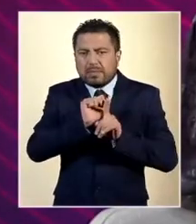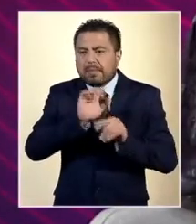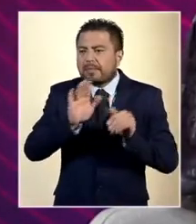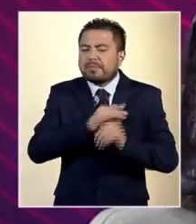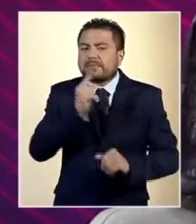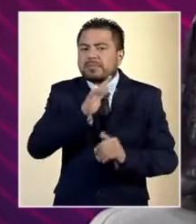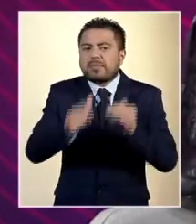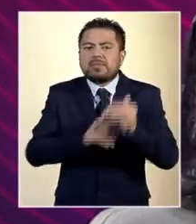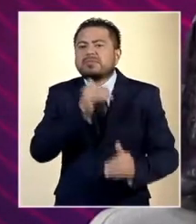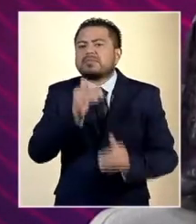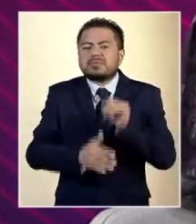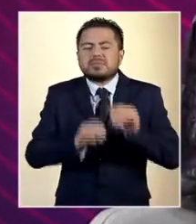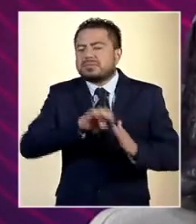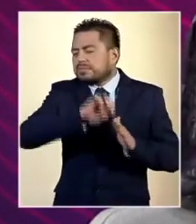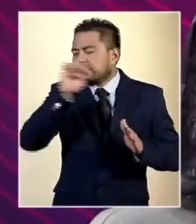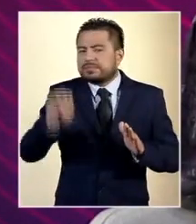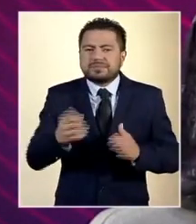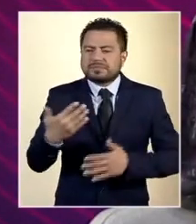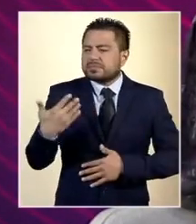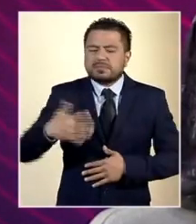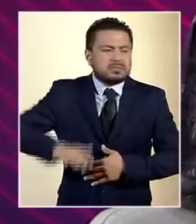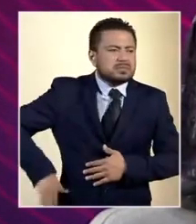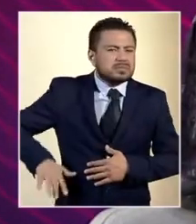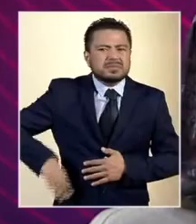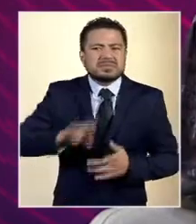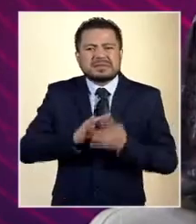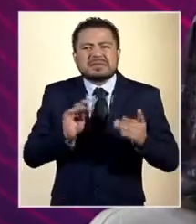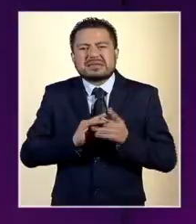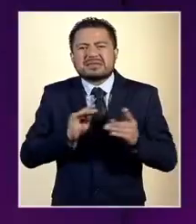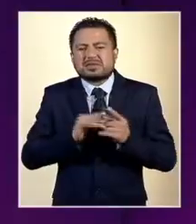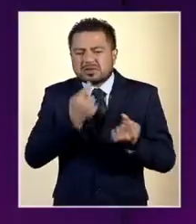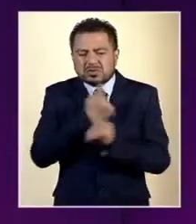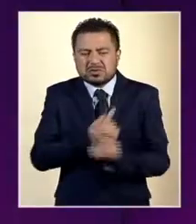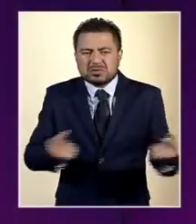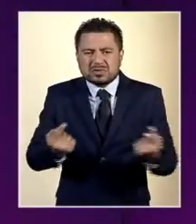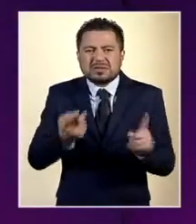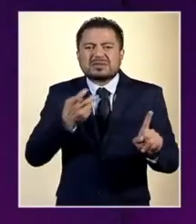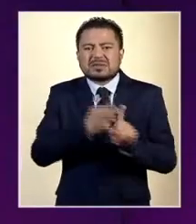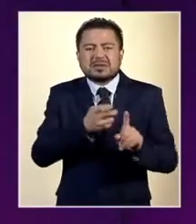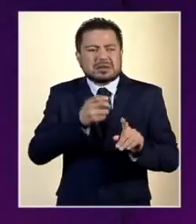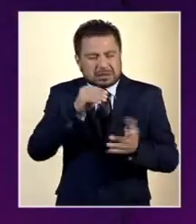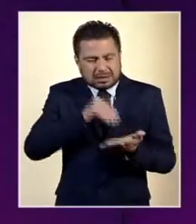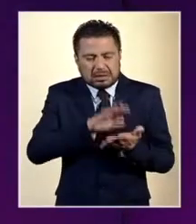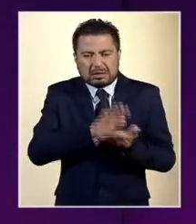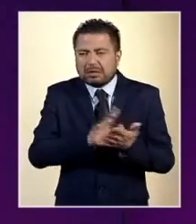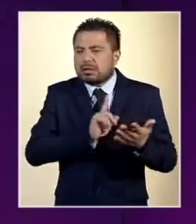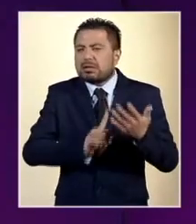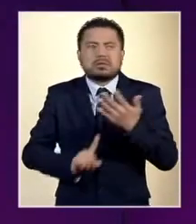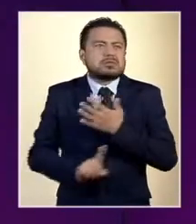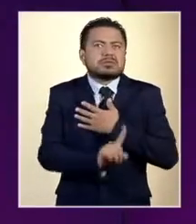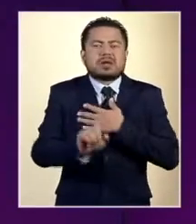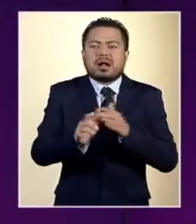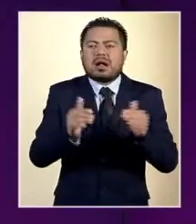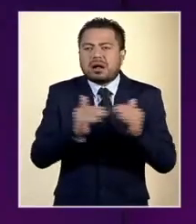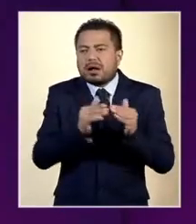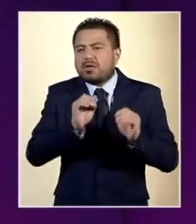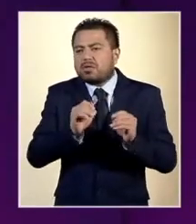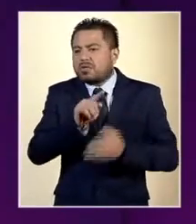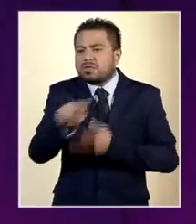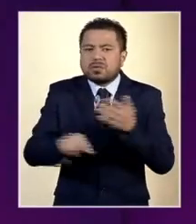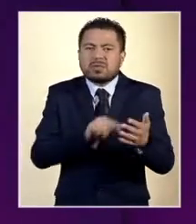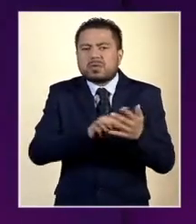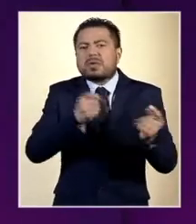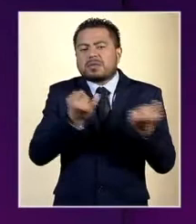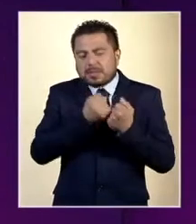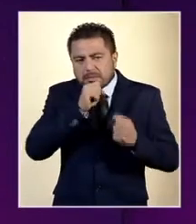Porque al final del día, pongamos el caso hace rato que hablábamos de los niños que se quedan tal vez solos en casa o solos en los espacios, pero